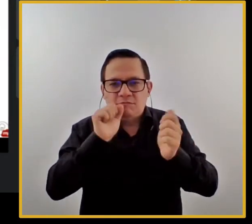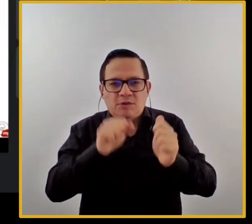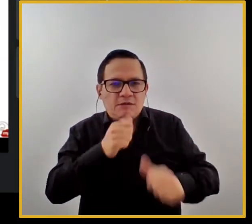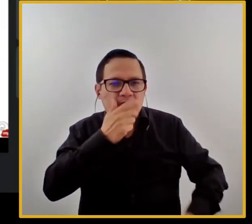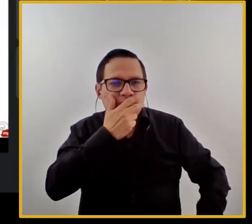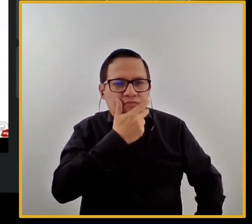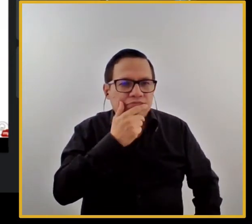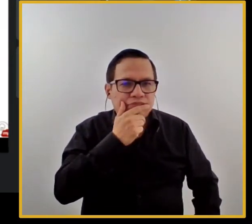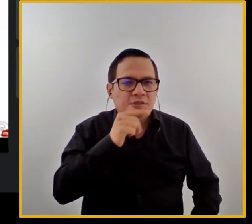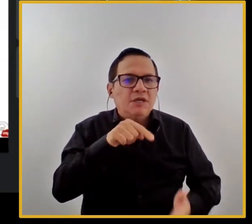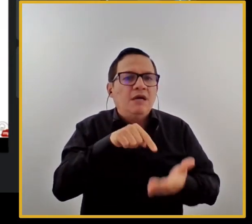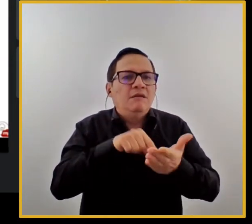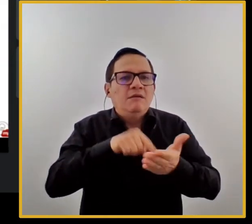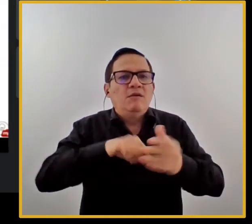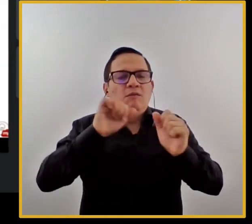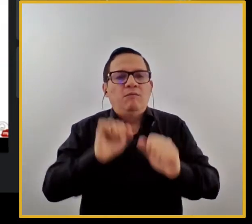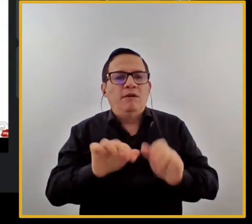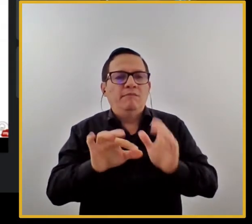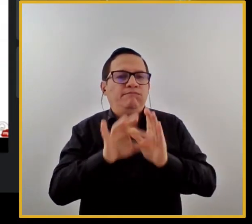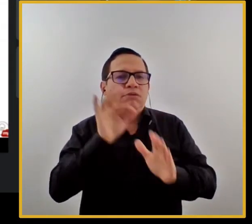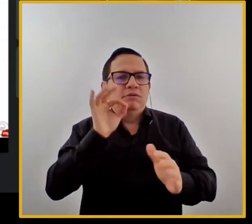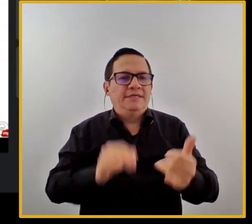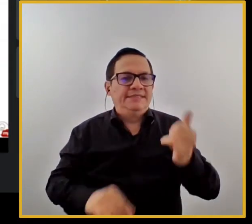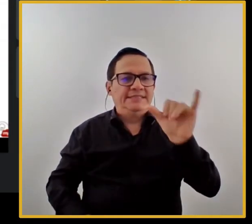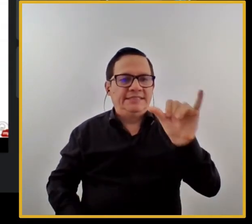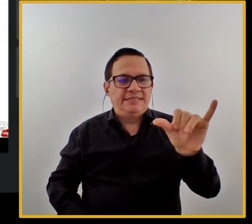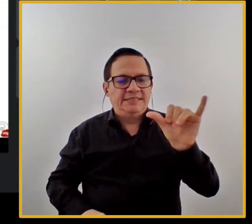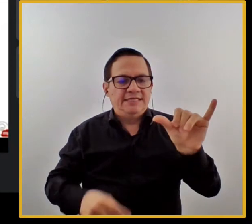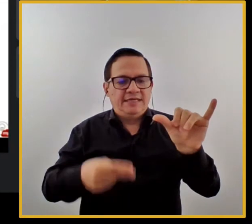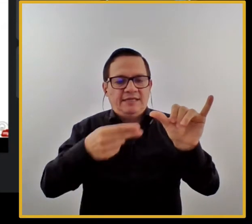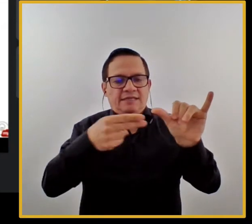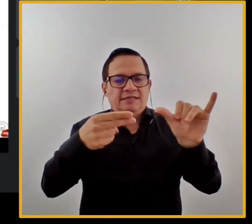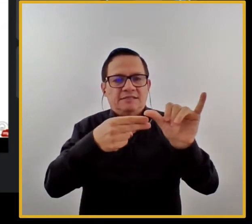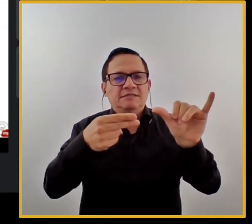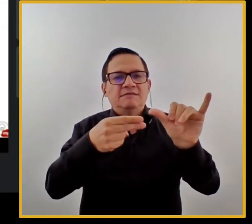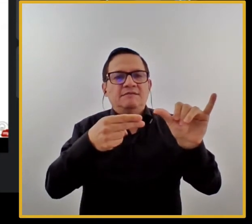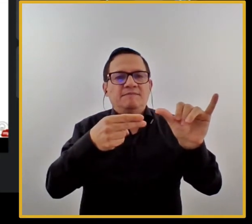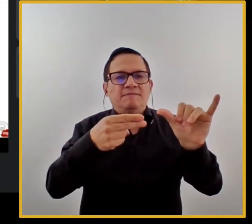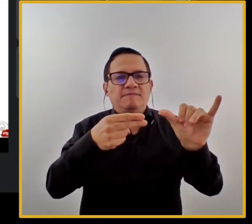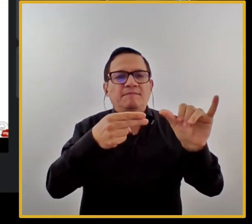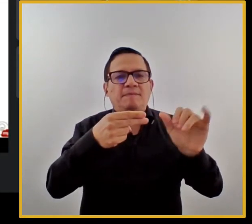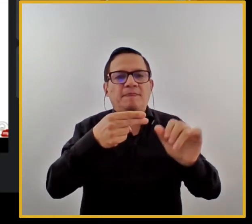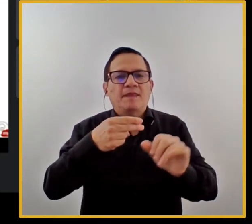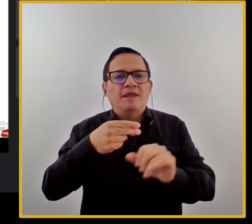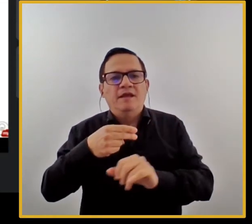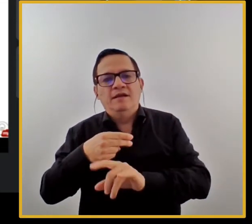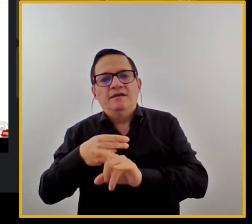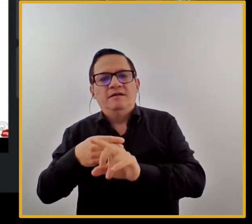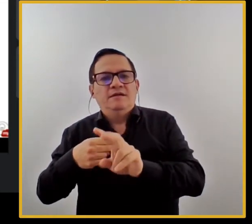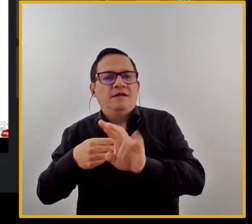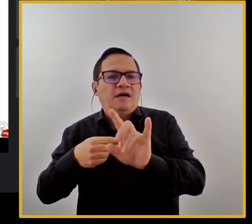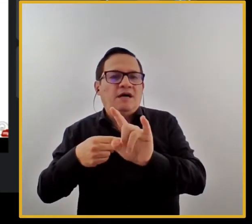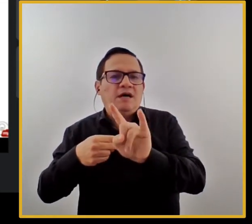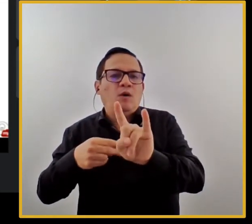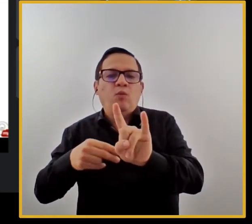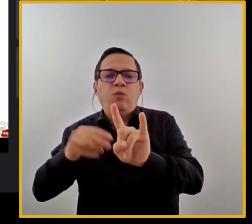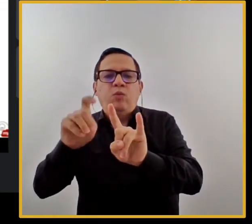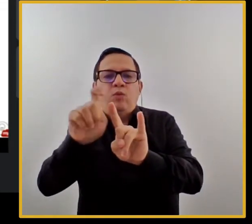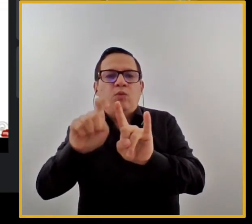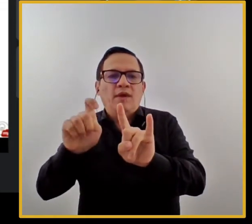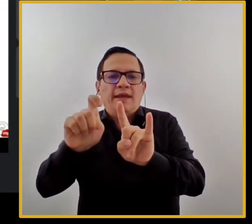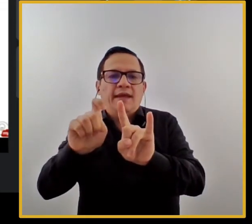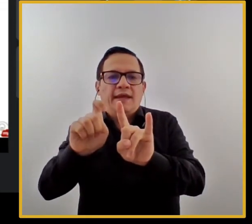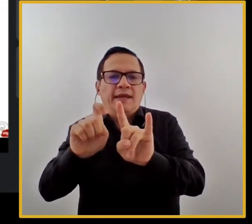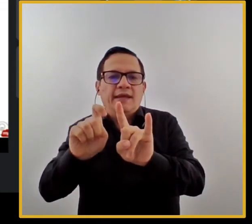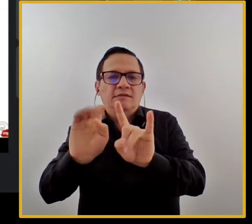allí mencionar que podemos decir que y va a ser igual a u de x o a